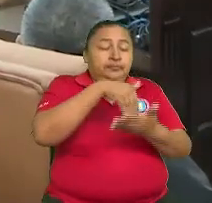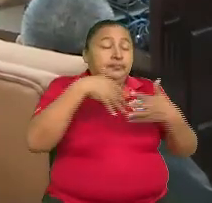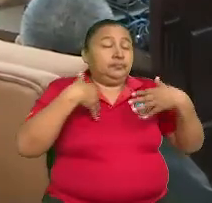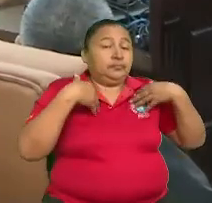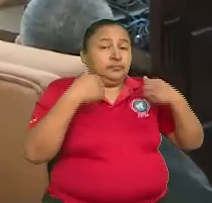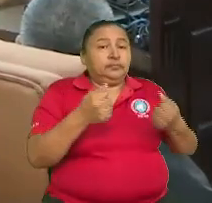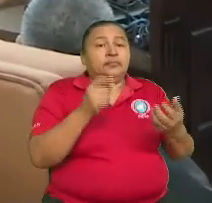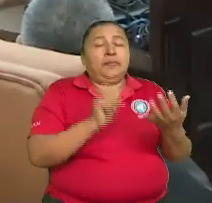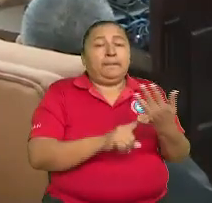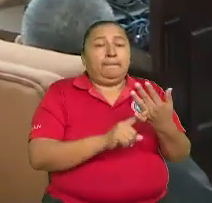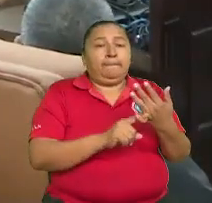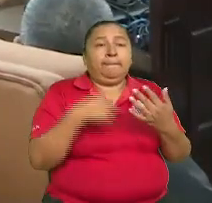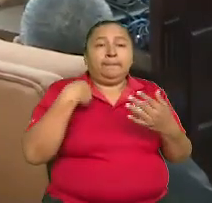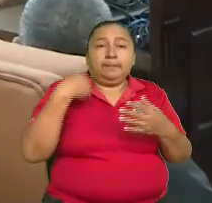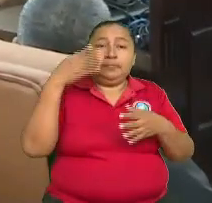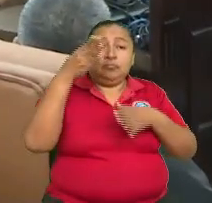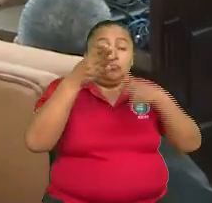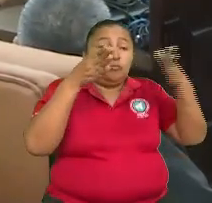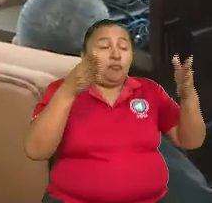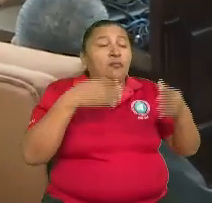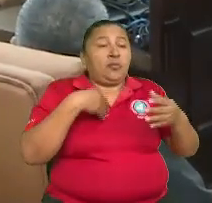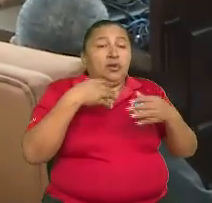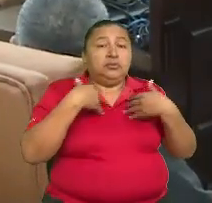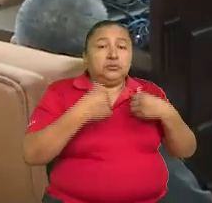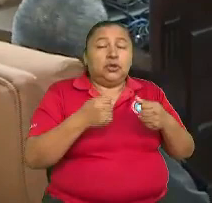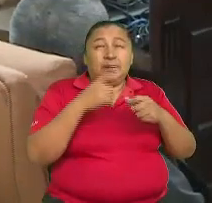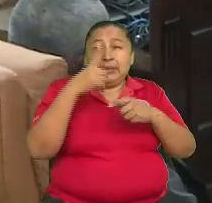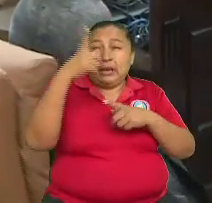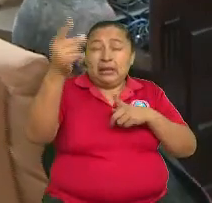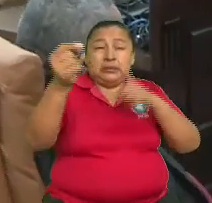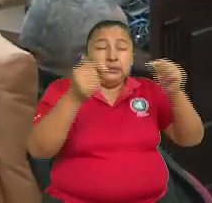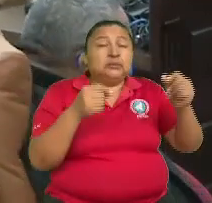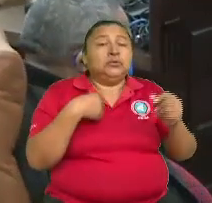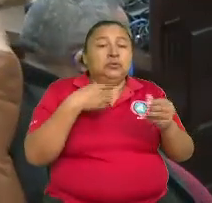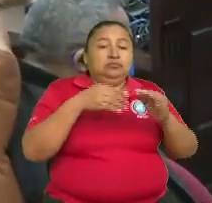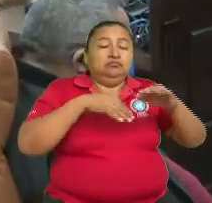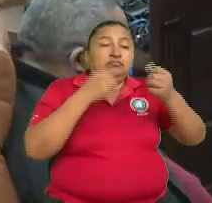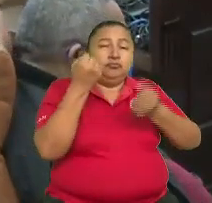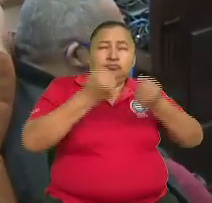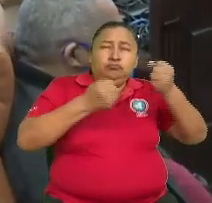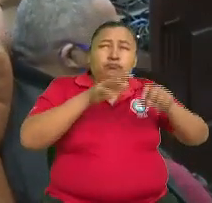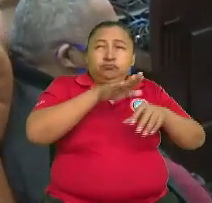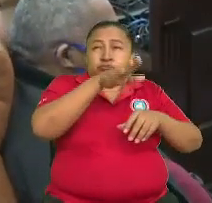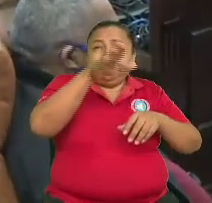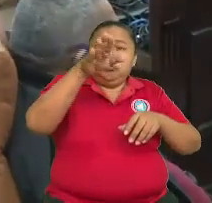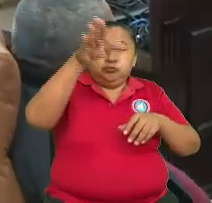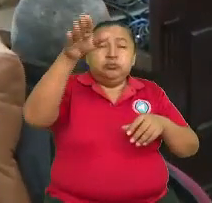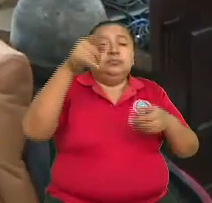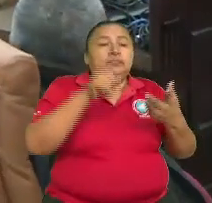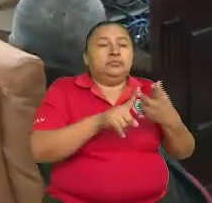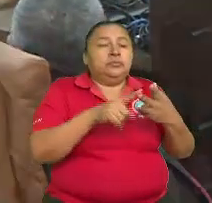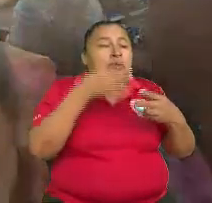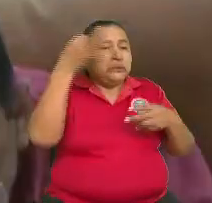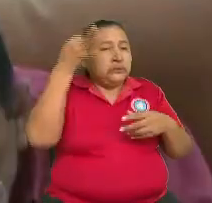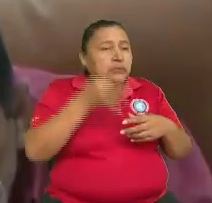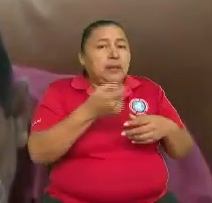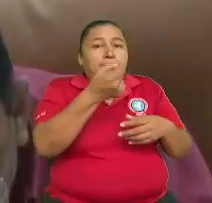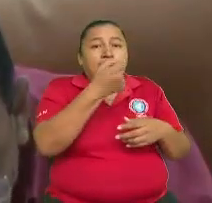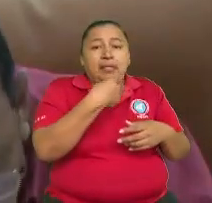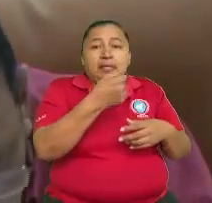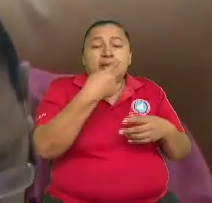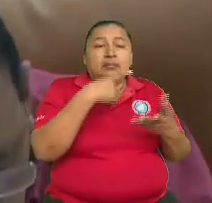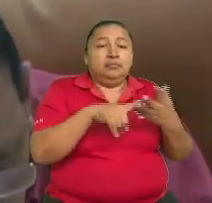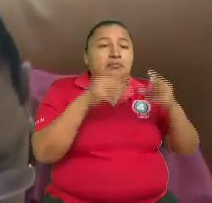salud, llevar la salud a los territorios con nuestras clínicas móviles, garantizar